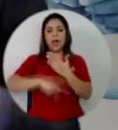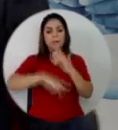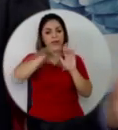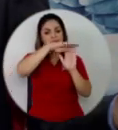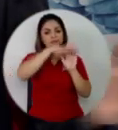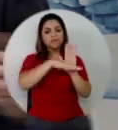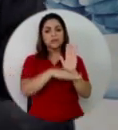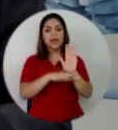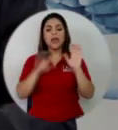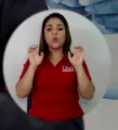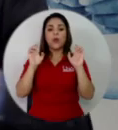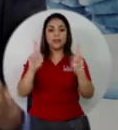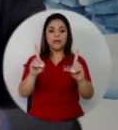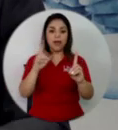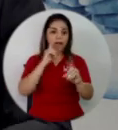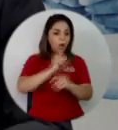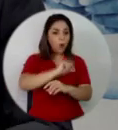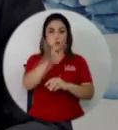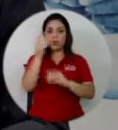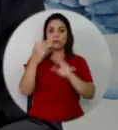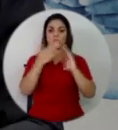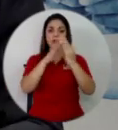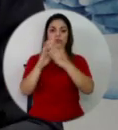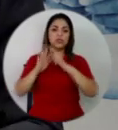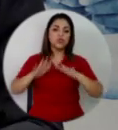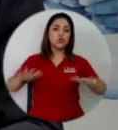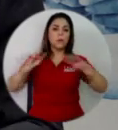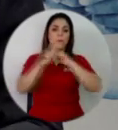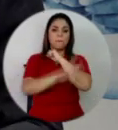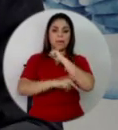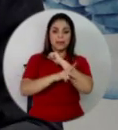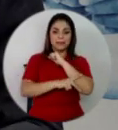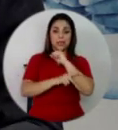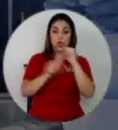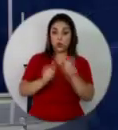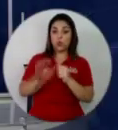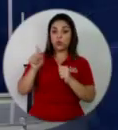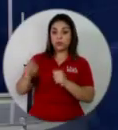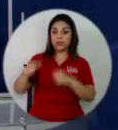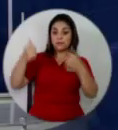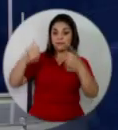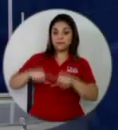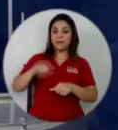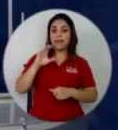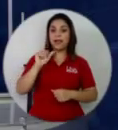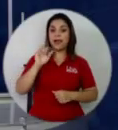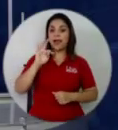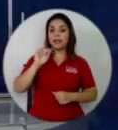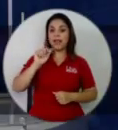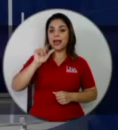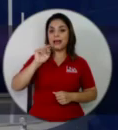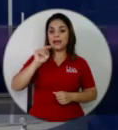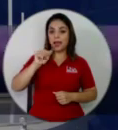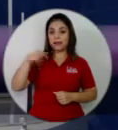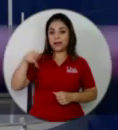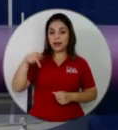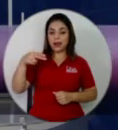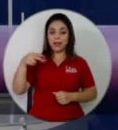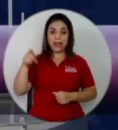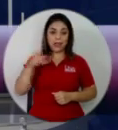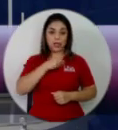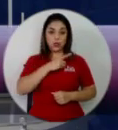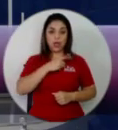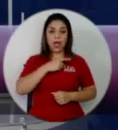programas, más oferta educativa a otras poblaciones en todo el país. Con usted coincide Catalina Pereira Hernández, quien es la jefa de la